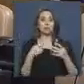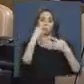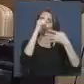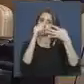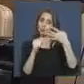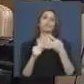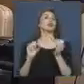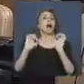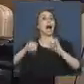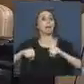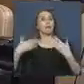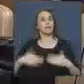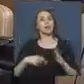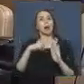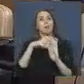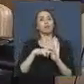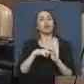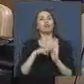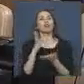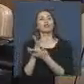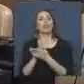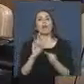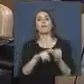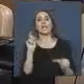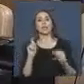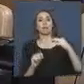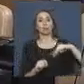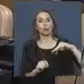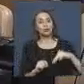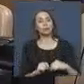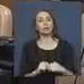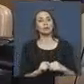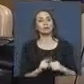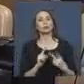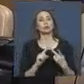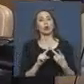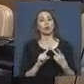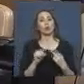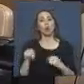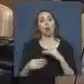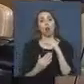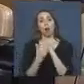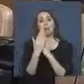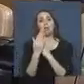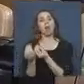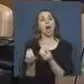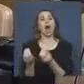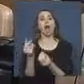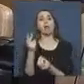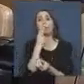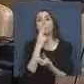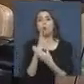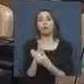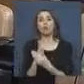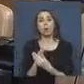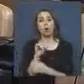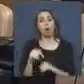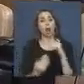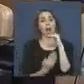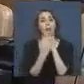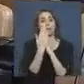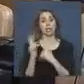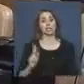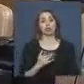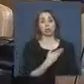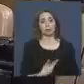la aprobación del proyecto de municipalización y también por algo que ocurrió en Puerto Montt hoy día en la mañana. Hoy día en mañana en Puerto Montt, señor